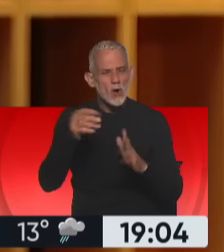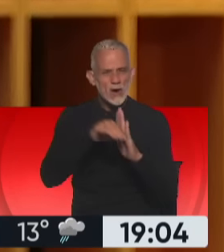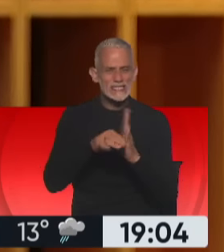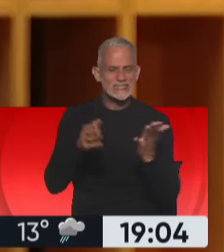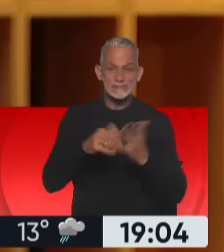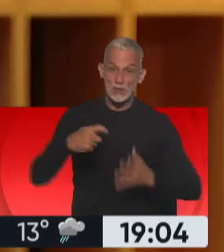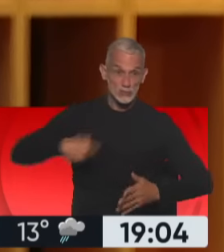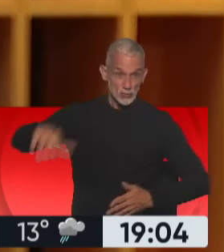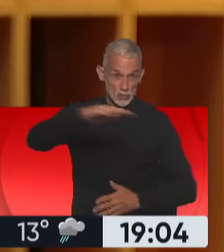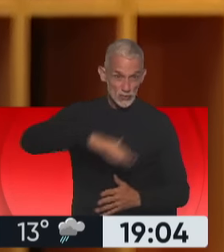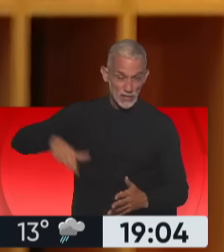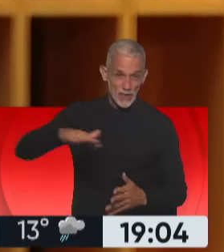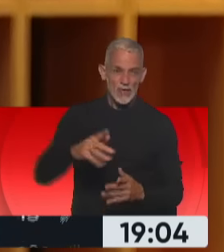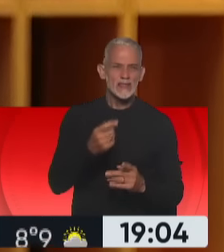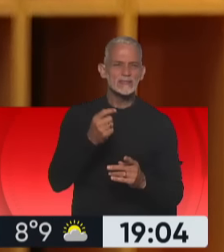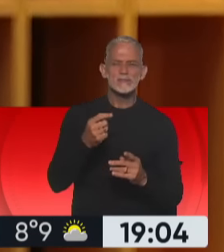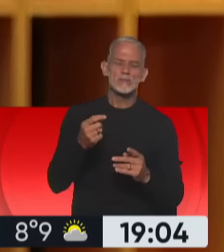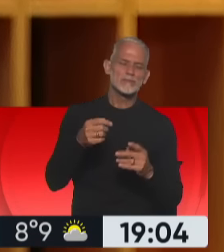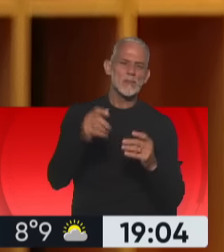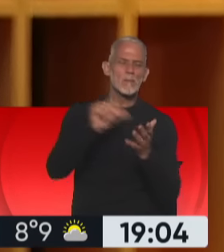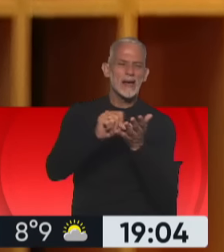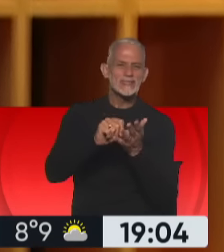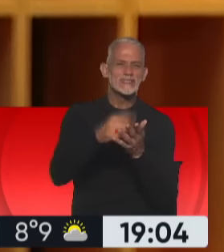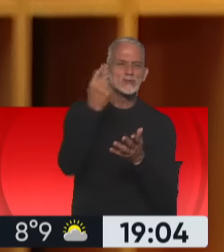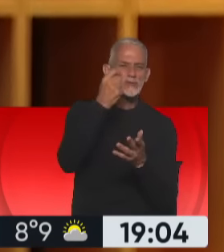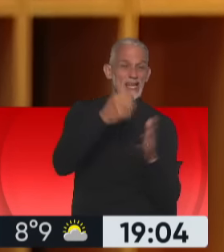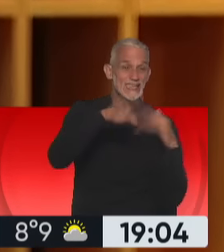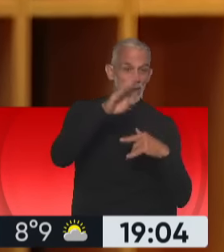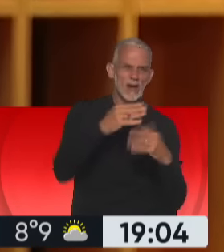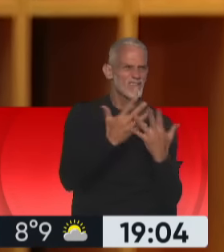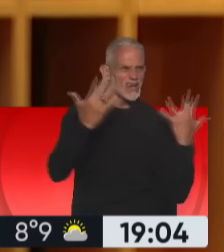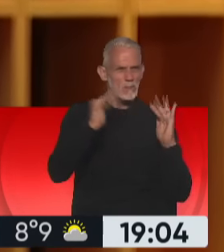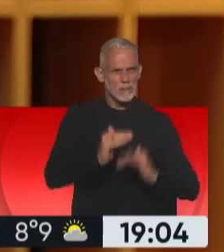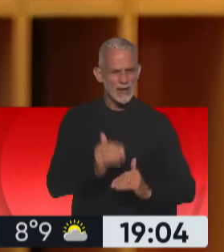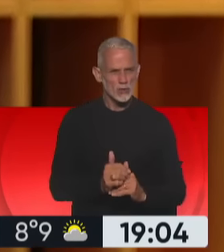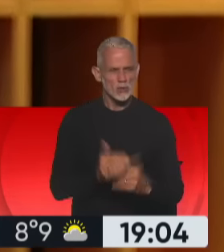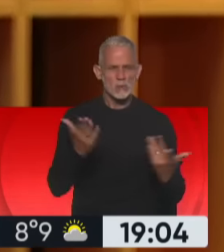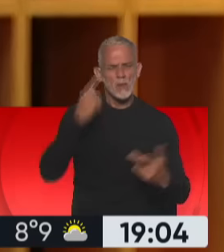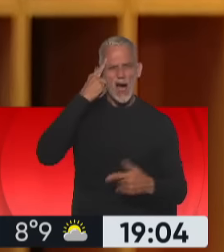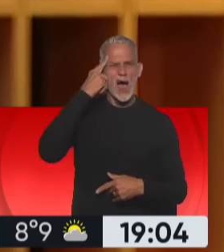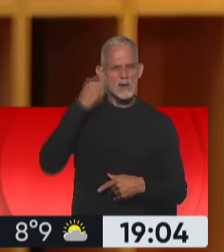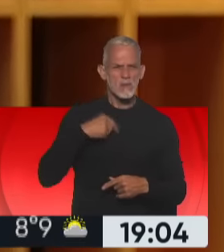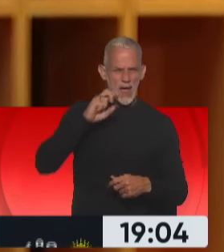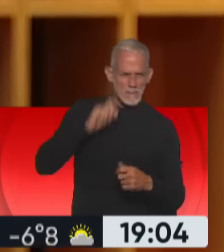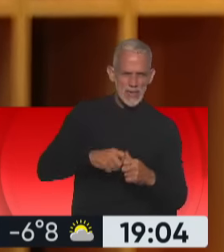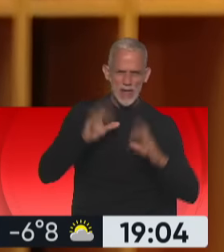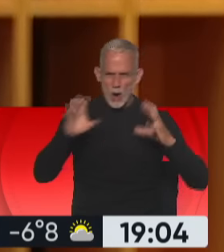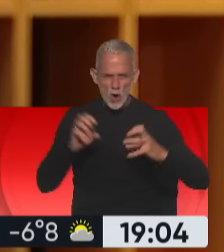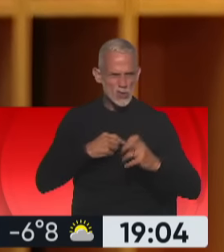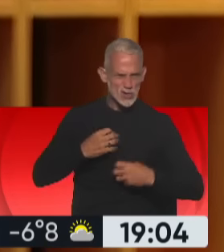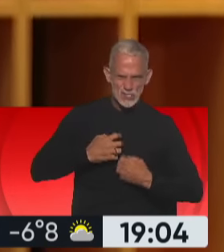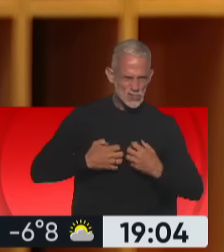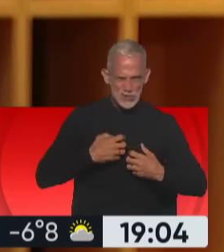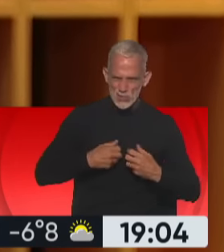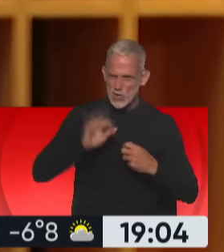las sociedades que son más socialistas son menos felices, porque básicamente abrazan la idea de la envidia, el odio, el